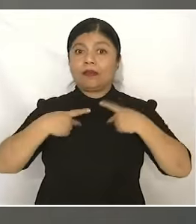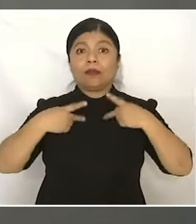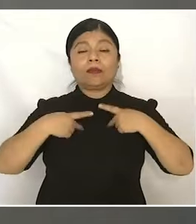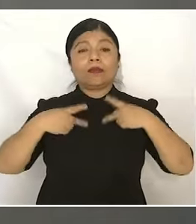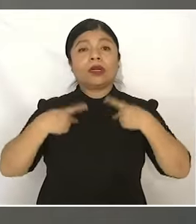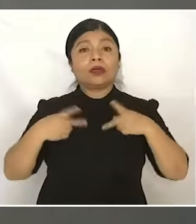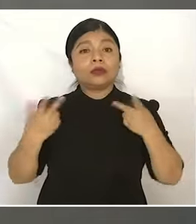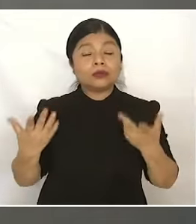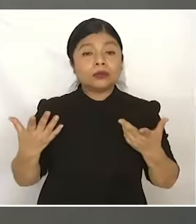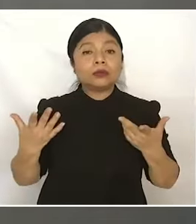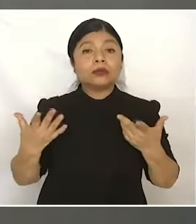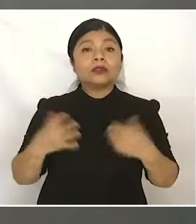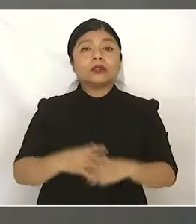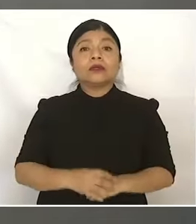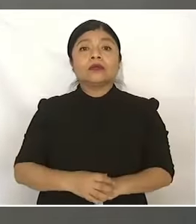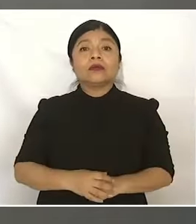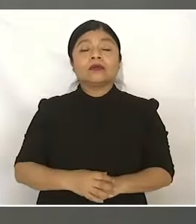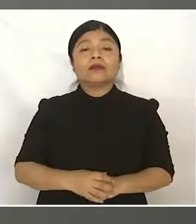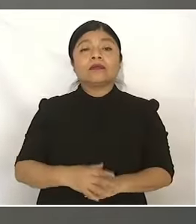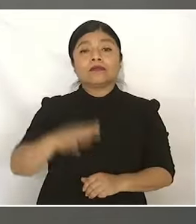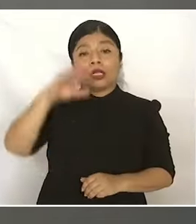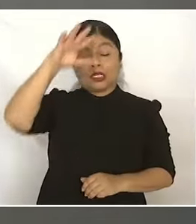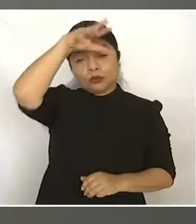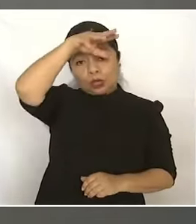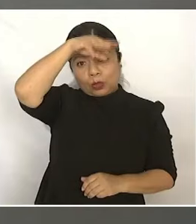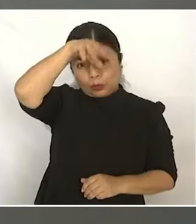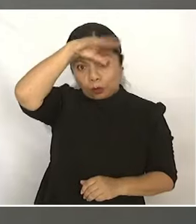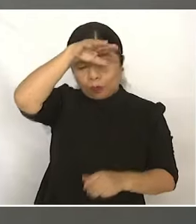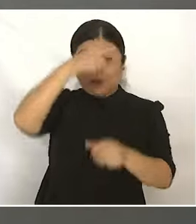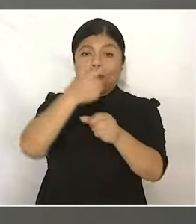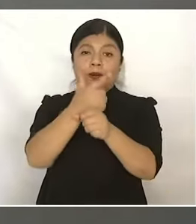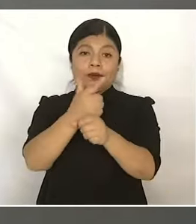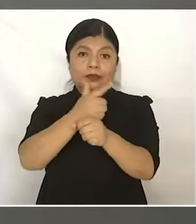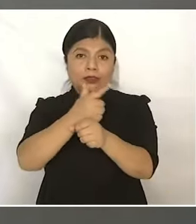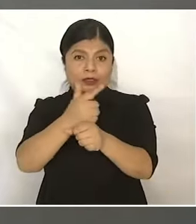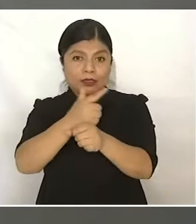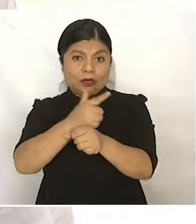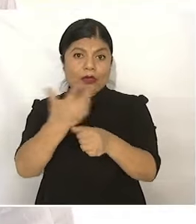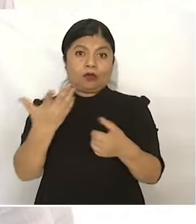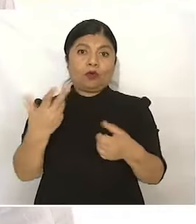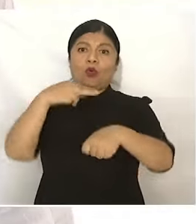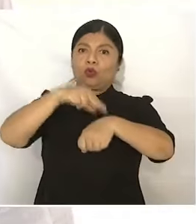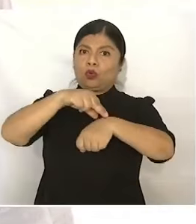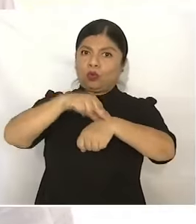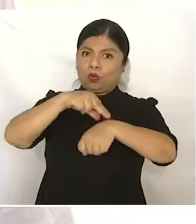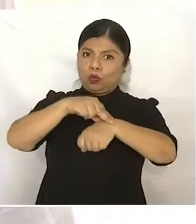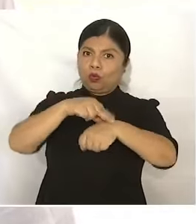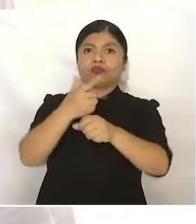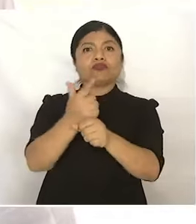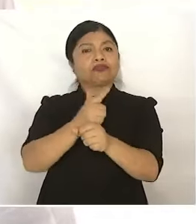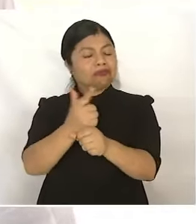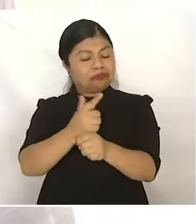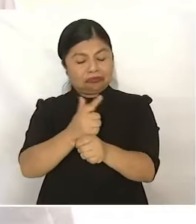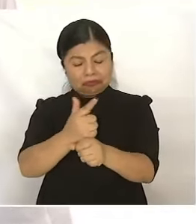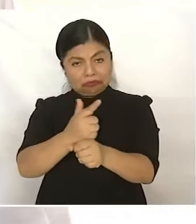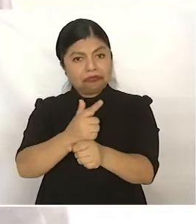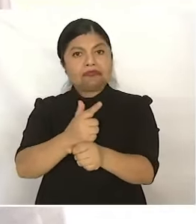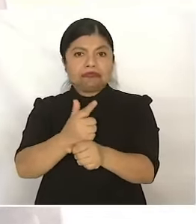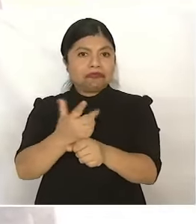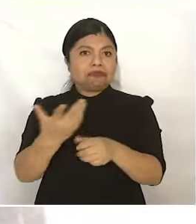también son licenciados. Los médicos generales, el nivel de escolaridad es licenciatura.